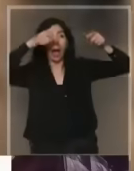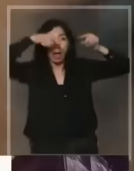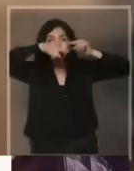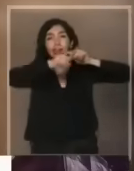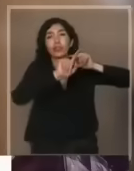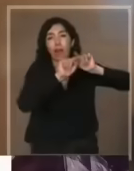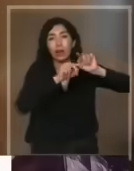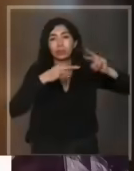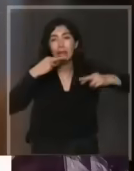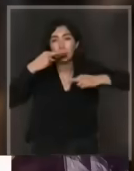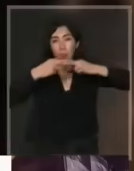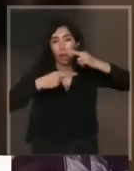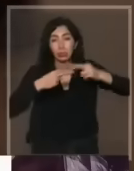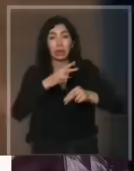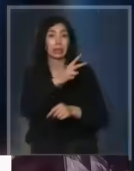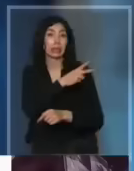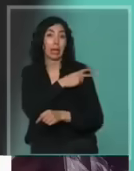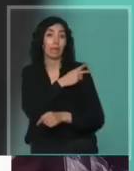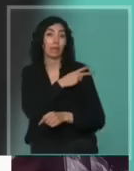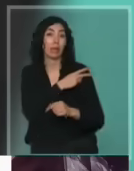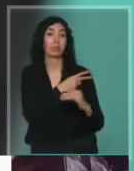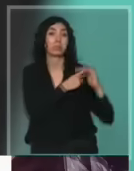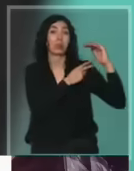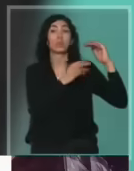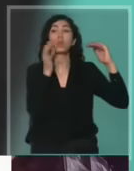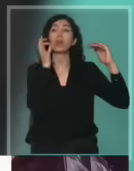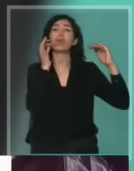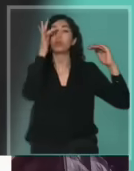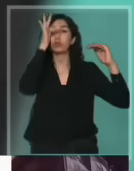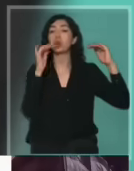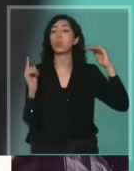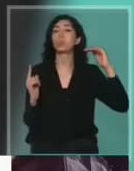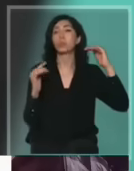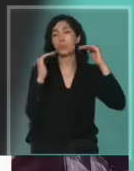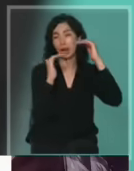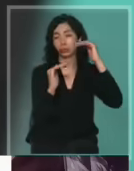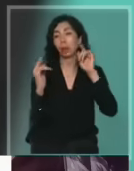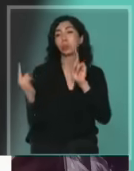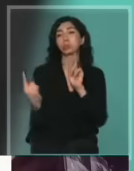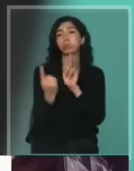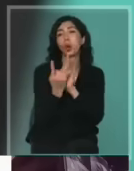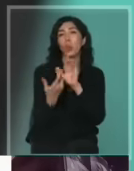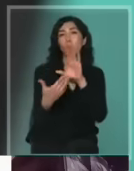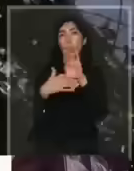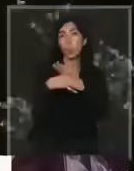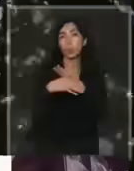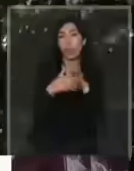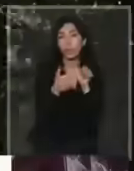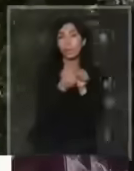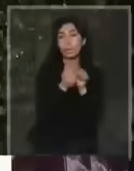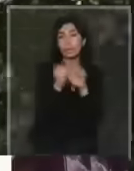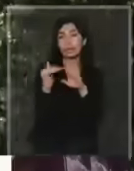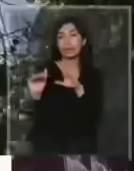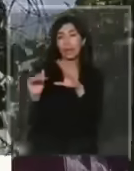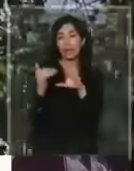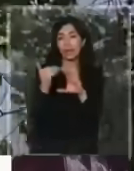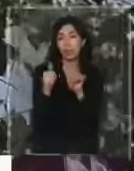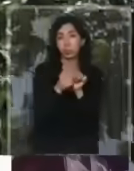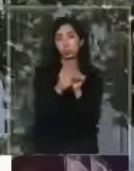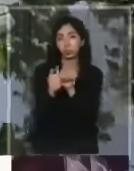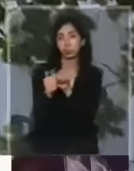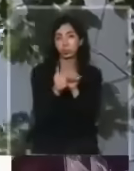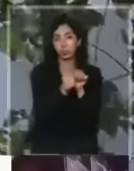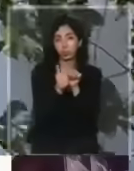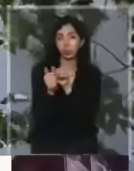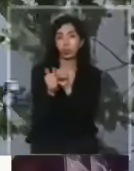relación entre jefe y subalterna cambió para siempre. A través de una aplicación de mensajería en la cual se puede configurar el autoborrado de mensajes